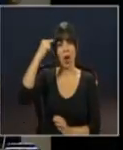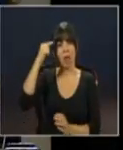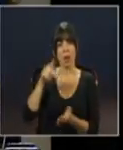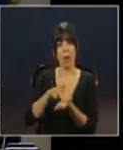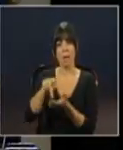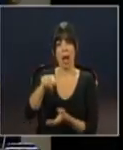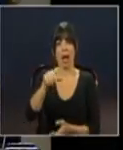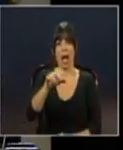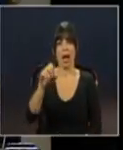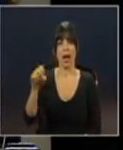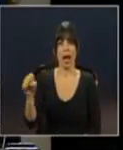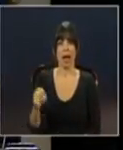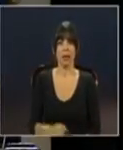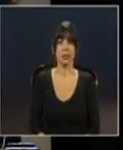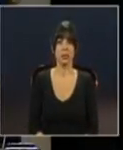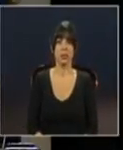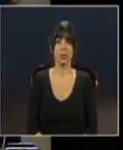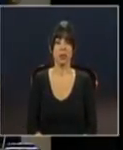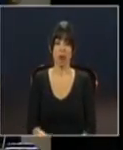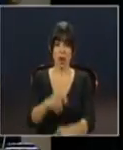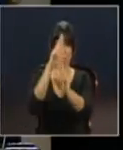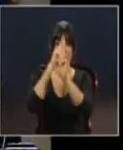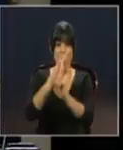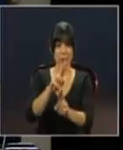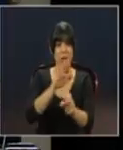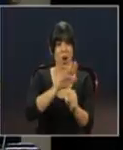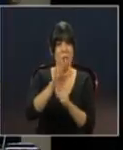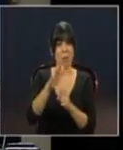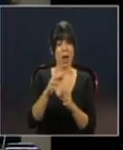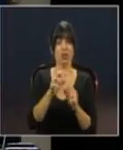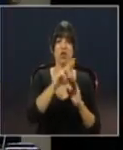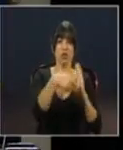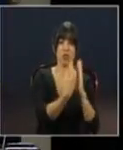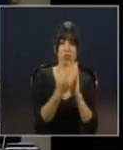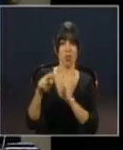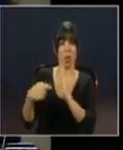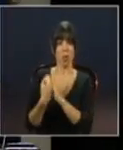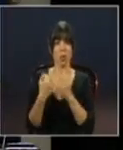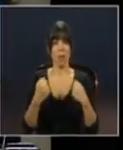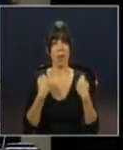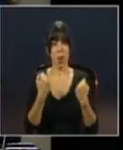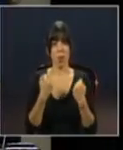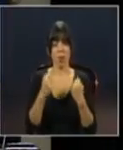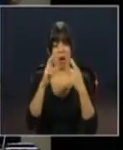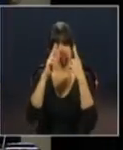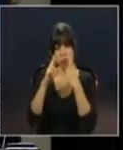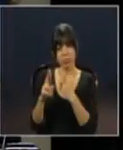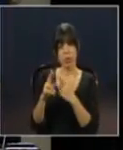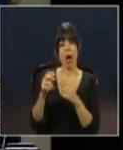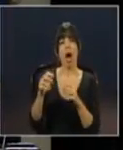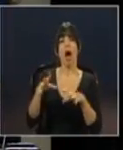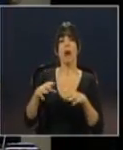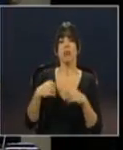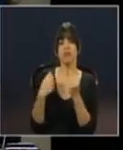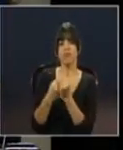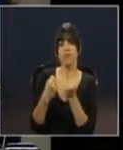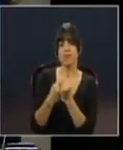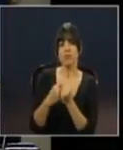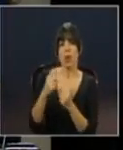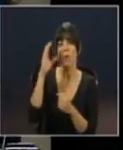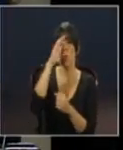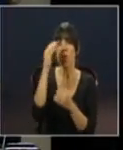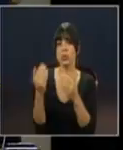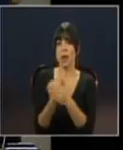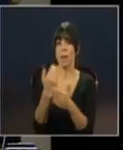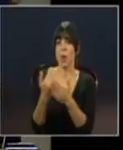Caja. En el marco del respeto absoluto de la separación de poderes, apoyaremos las iniciativas tendientes a modernizar